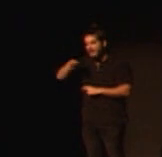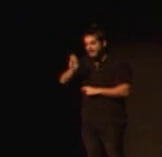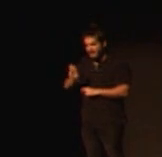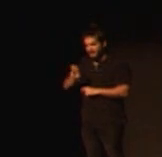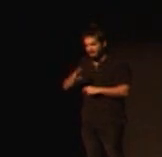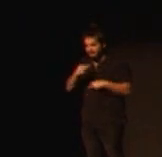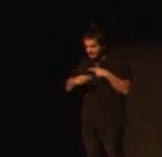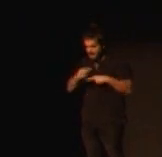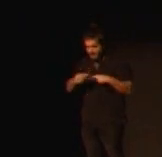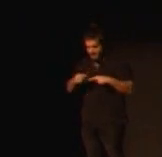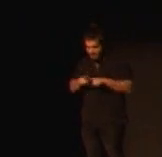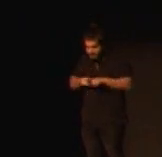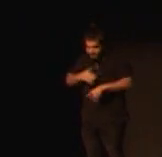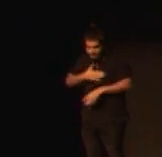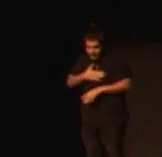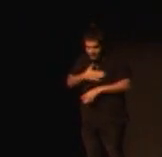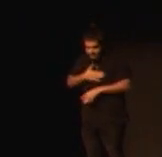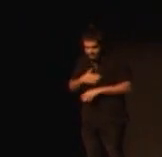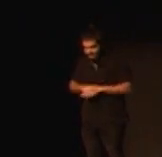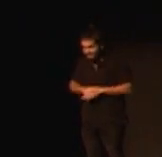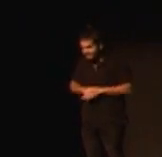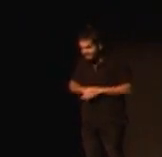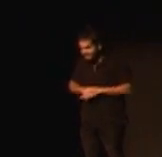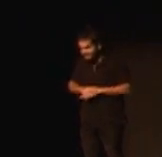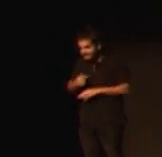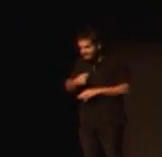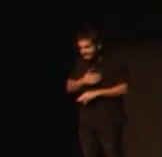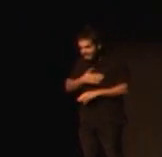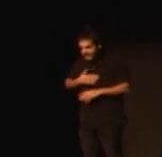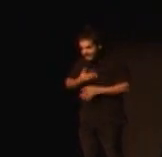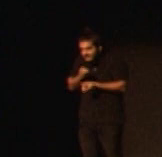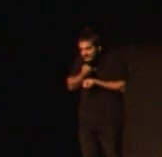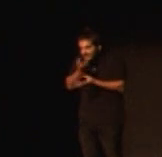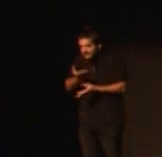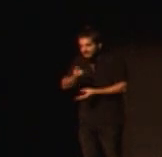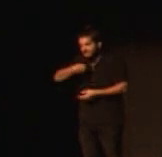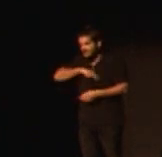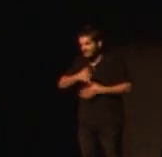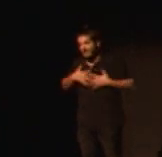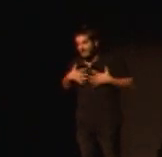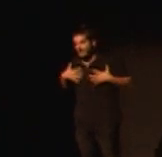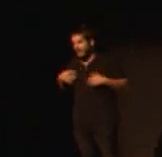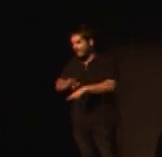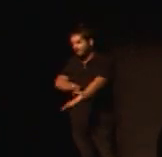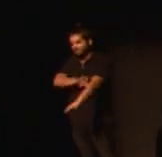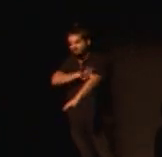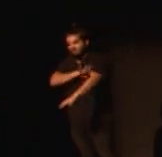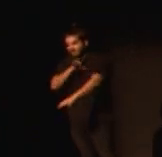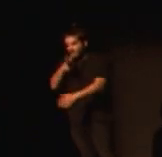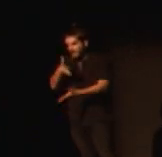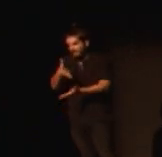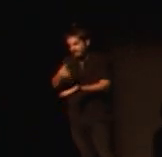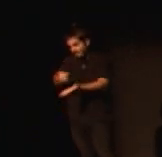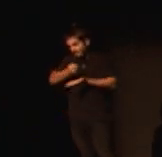familia, quiero comenzar expresando que estamos, bueno, muy emocionados de recibir este premio en